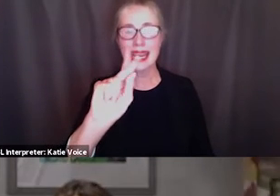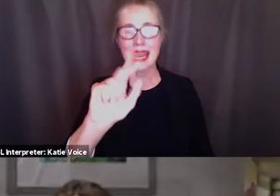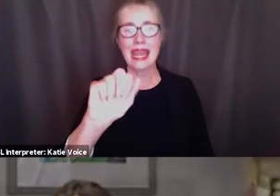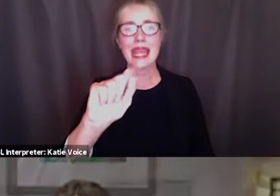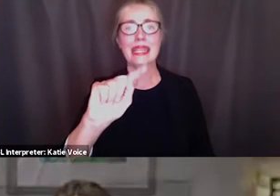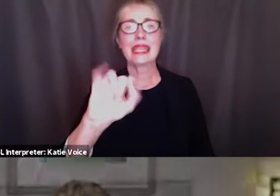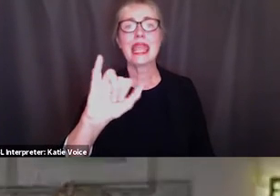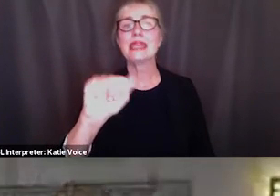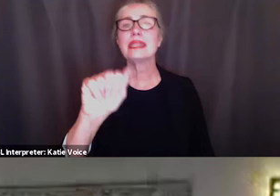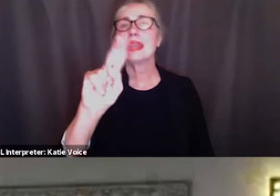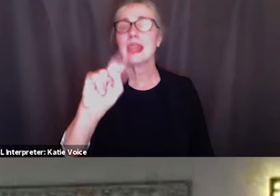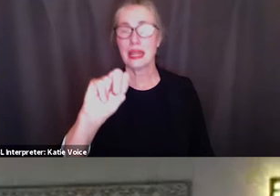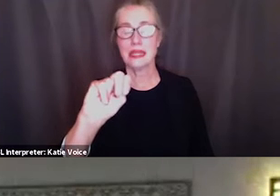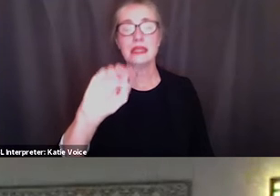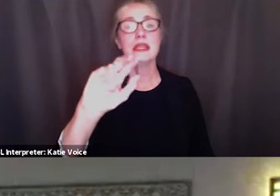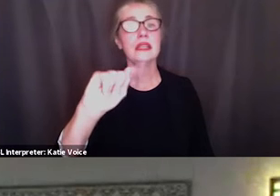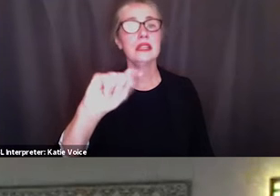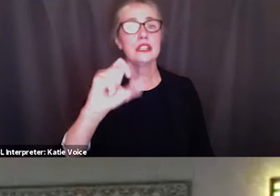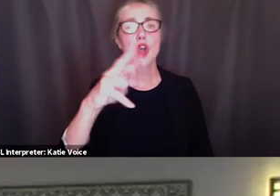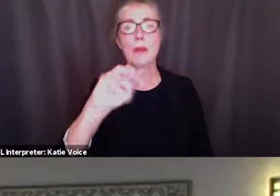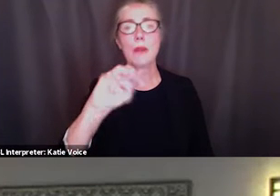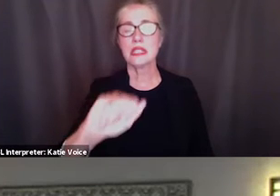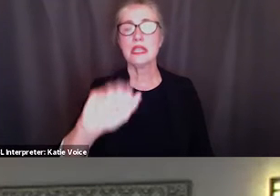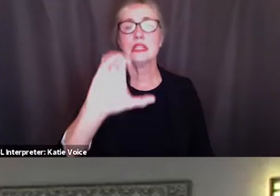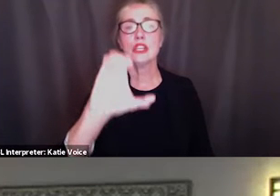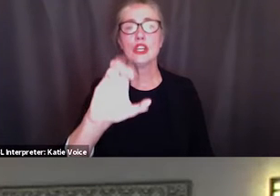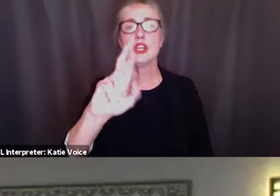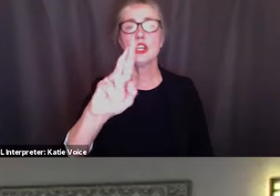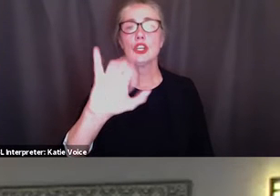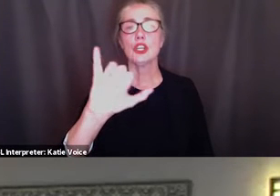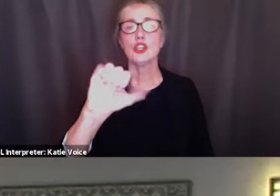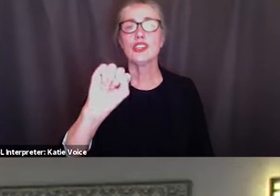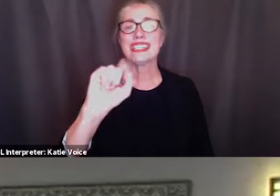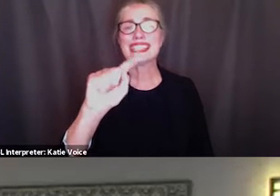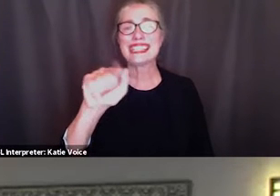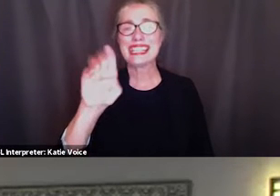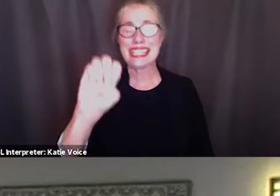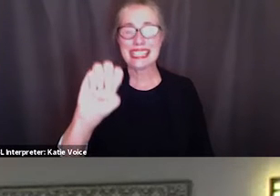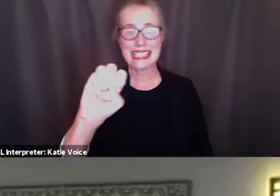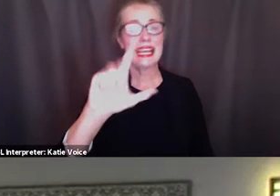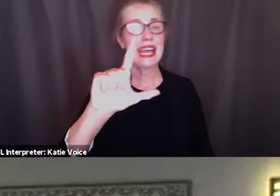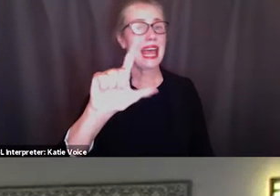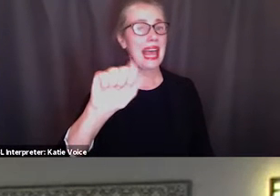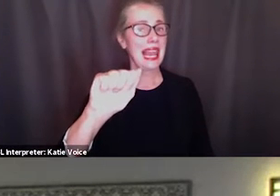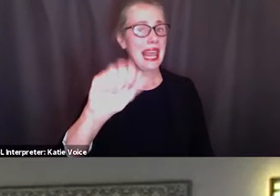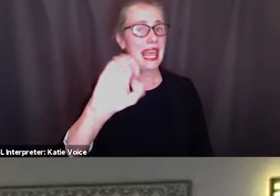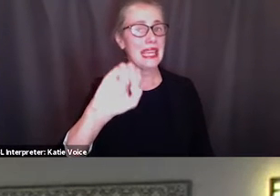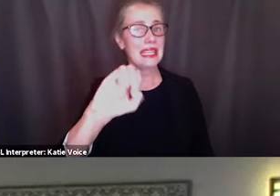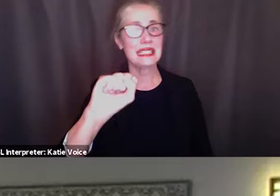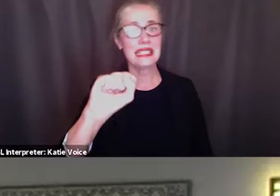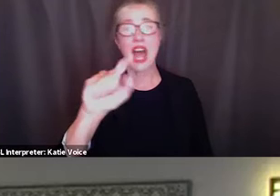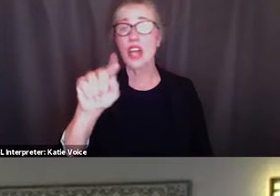Christy Lozano y Paul Rooney. Justin Shores, adelante.